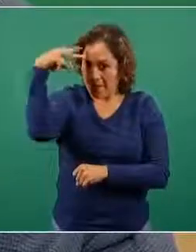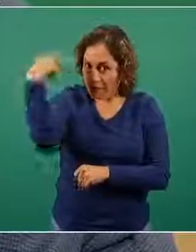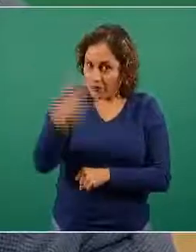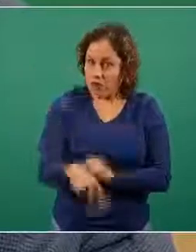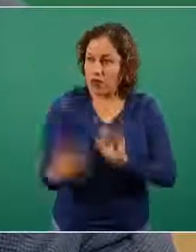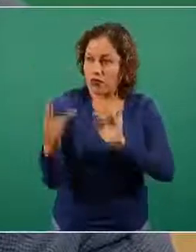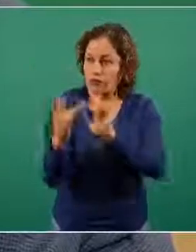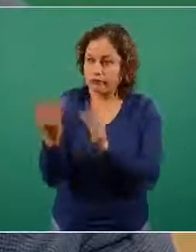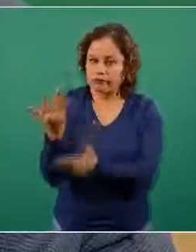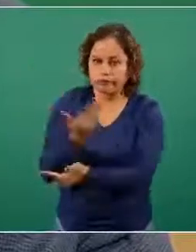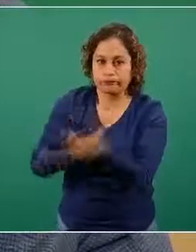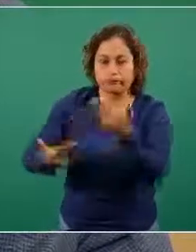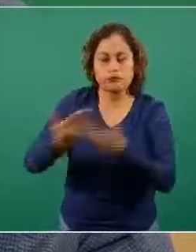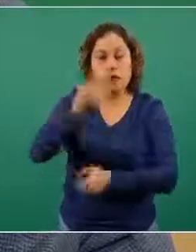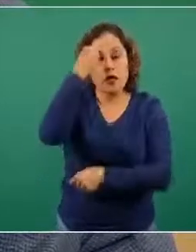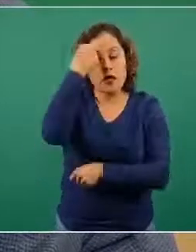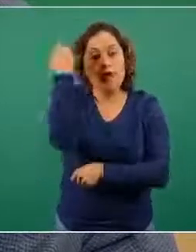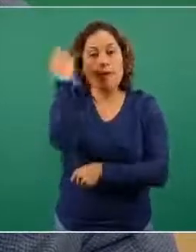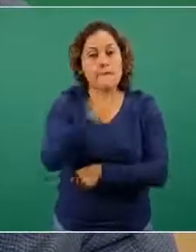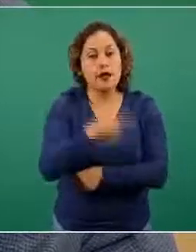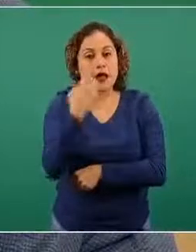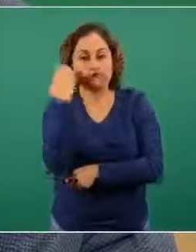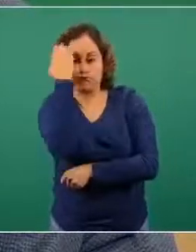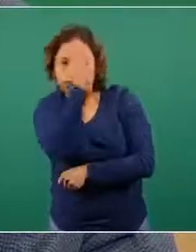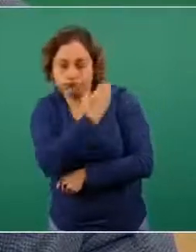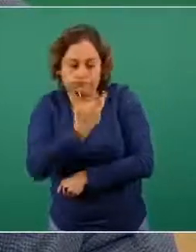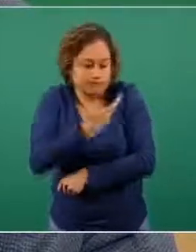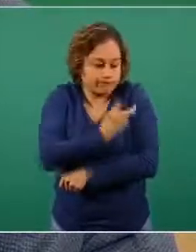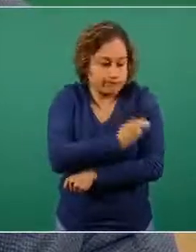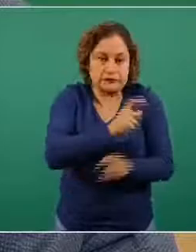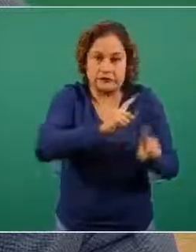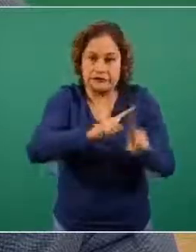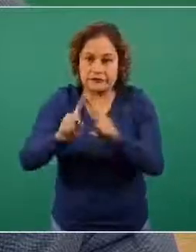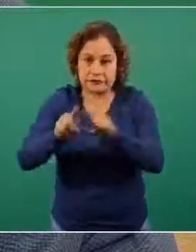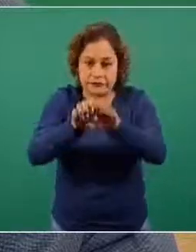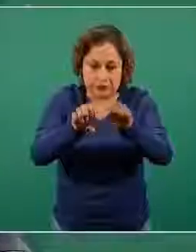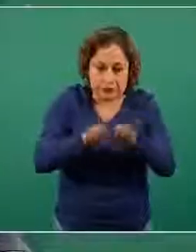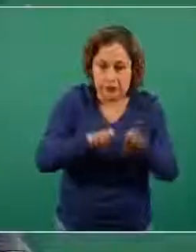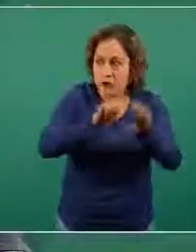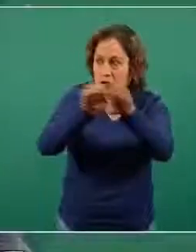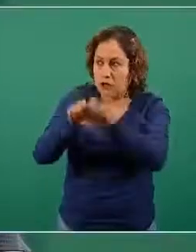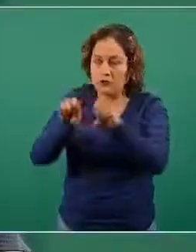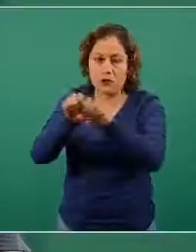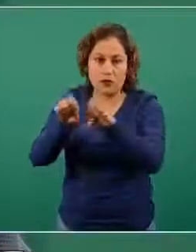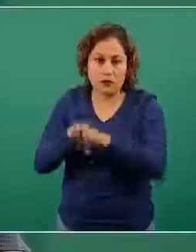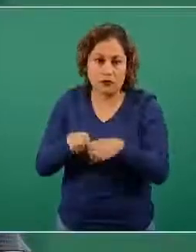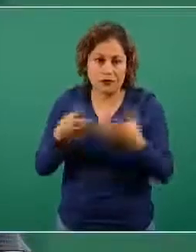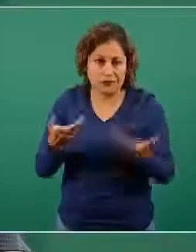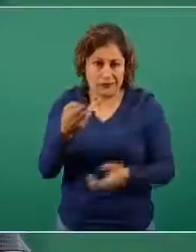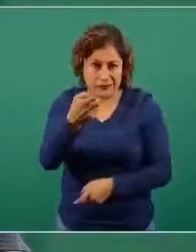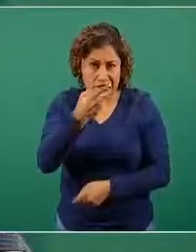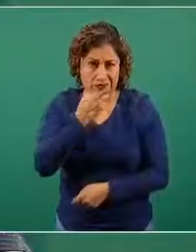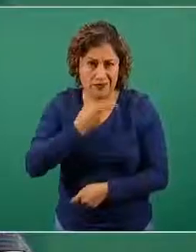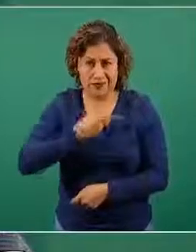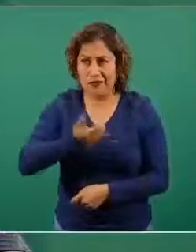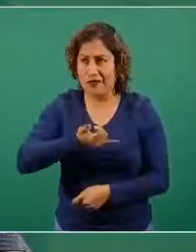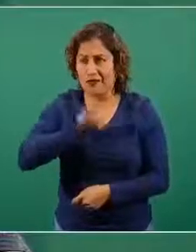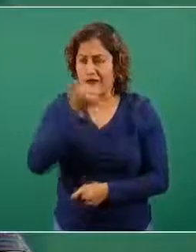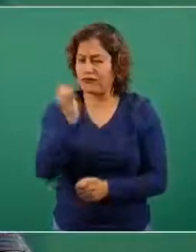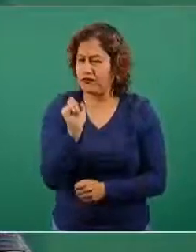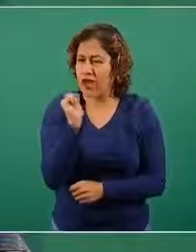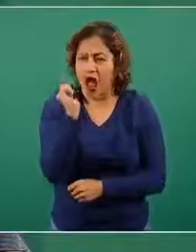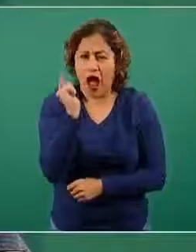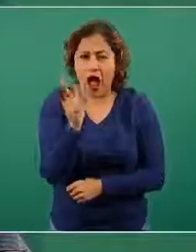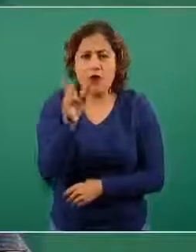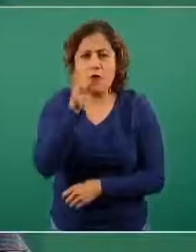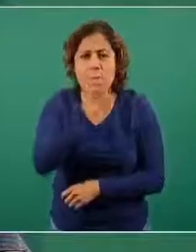estas revisiones técnicas. Entonces, no tendríamos por qué tener ese tipo de dificultades, dado que los